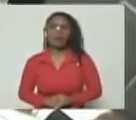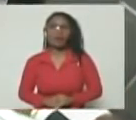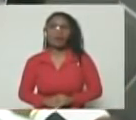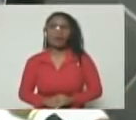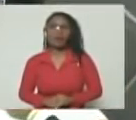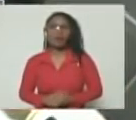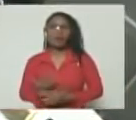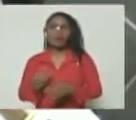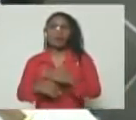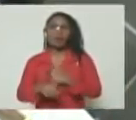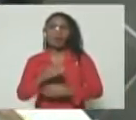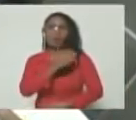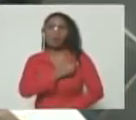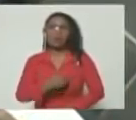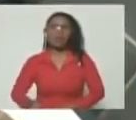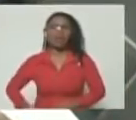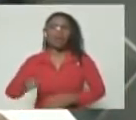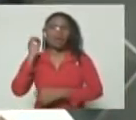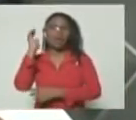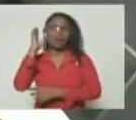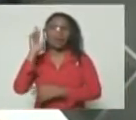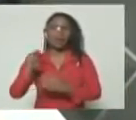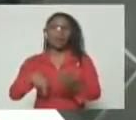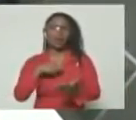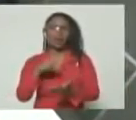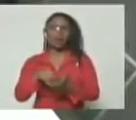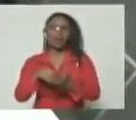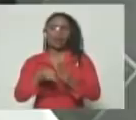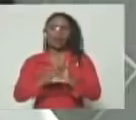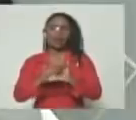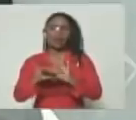sale un presidente de la Asamblea Nacional Constituyente,